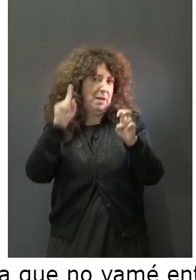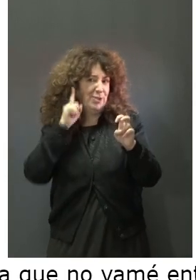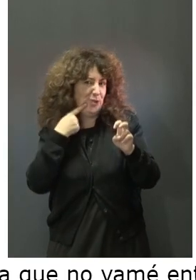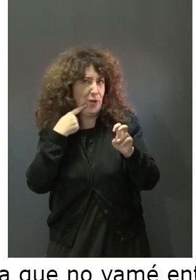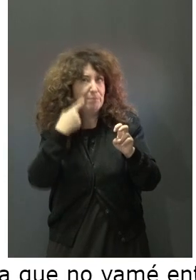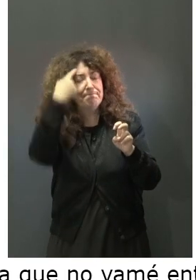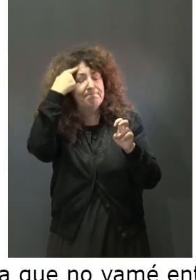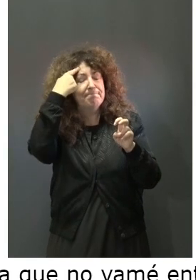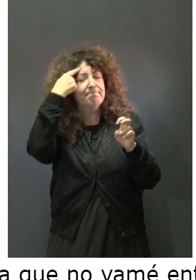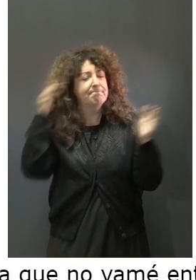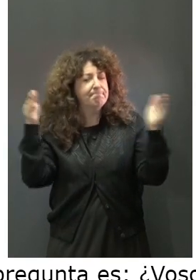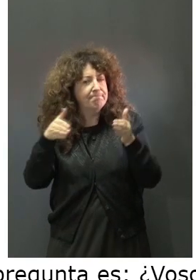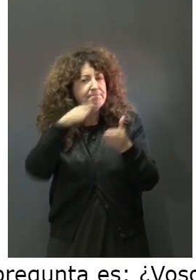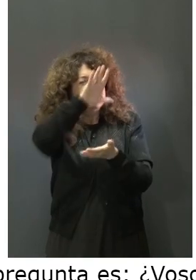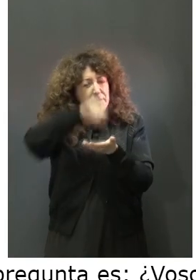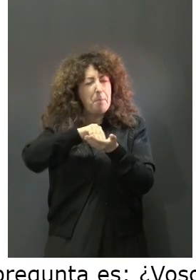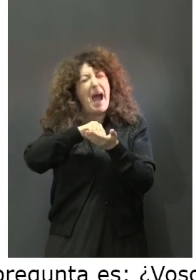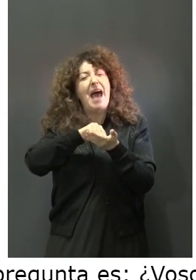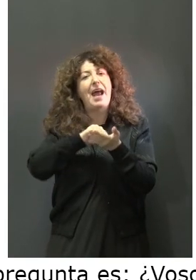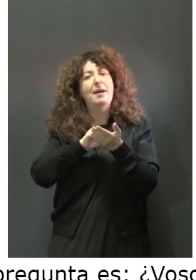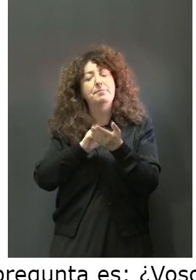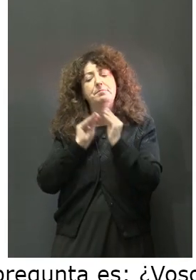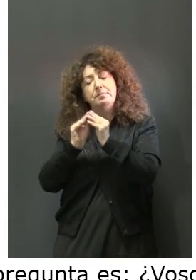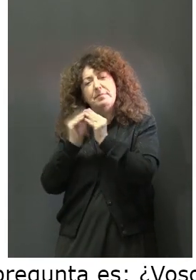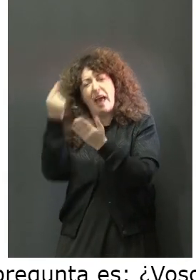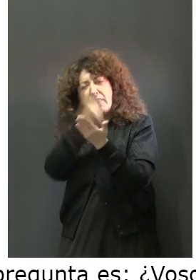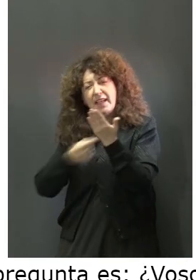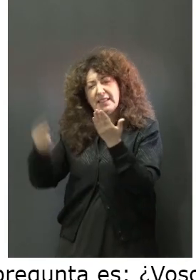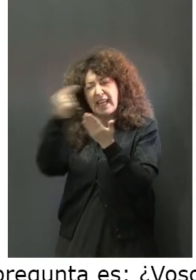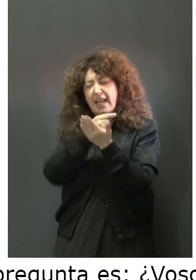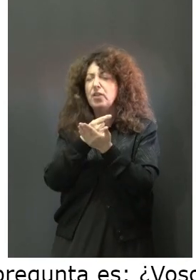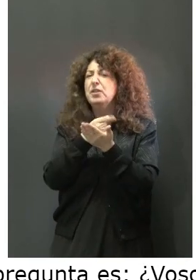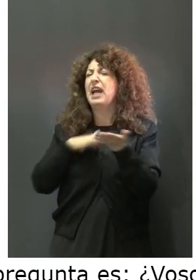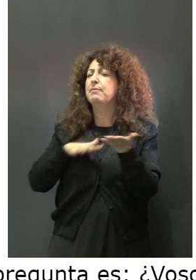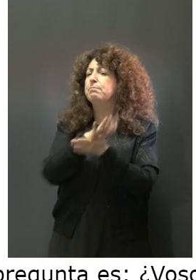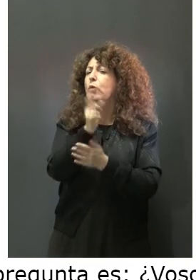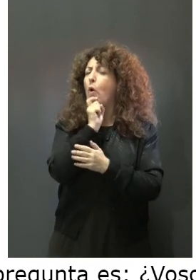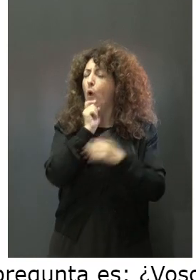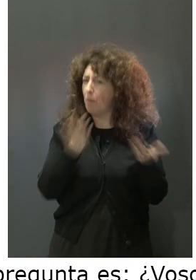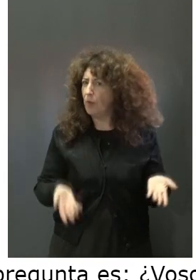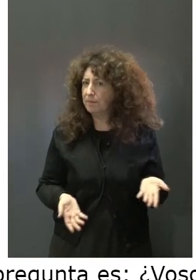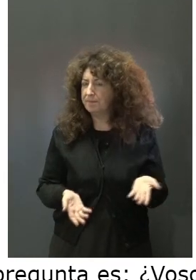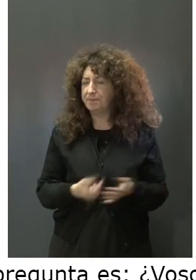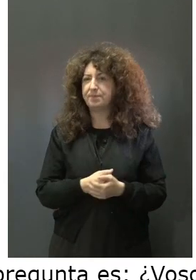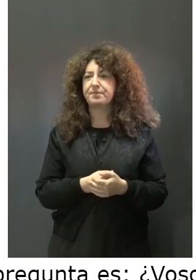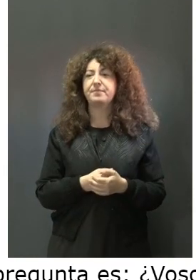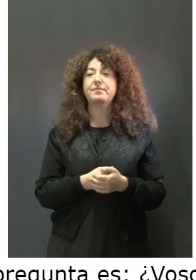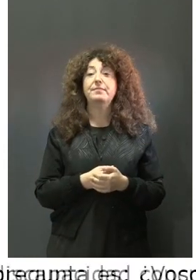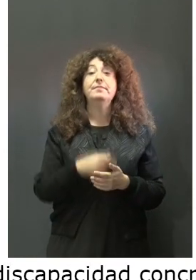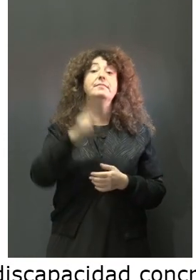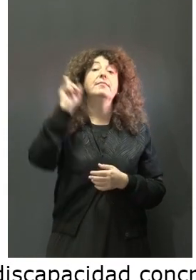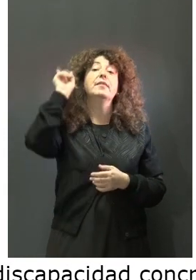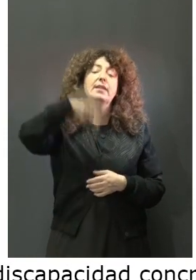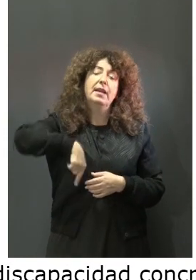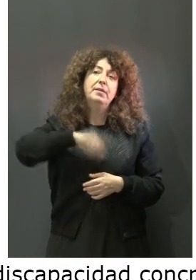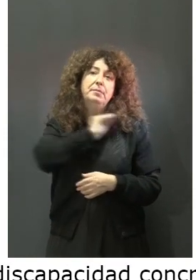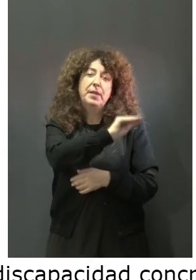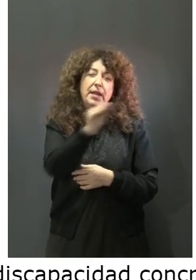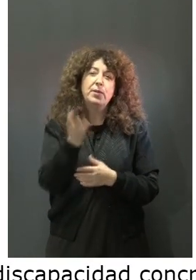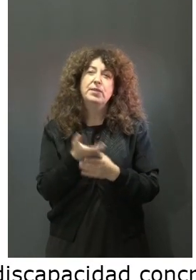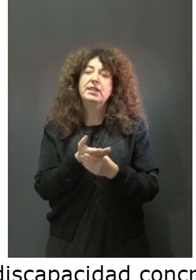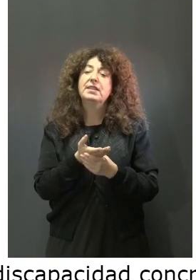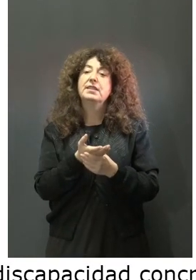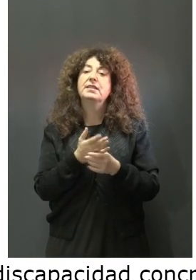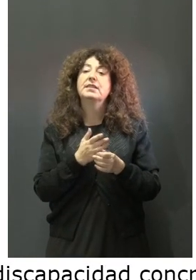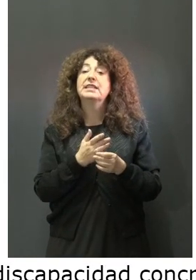en el diseño, cuál es ese impacto, ¿no? En el diseño de cuál puede ser ese impacto y si